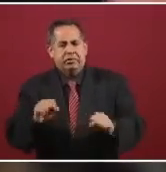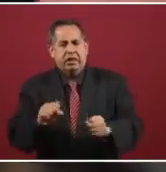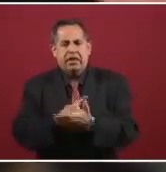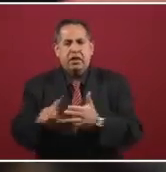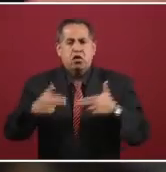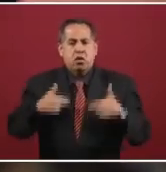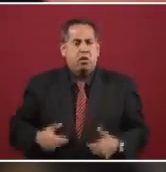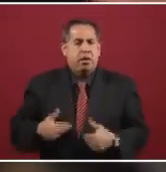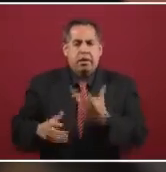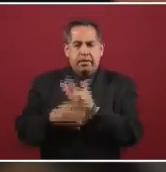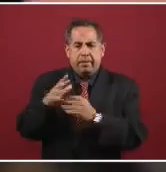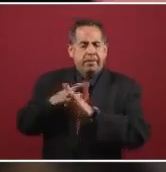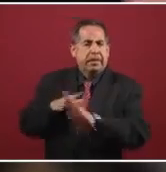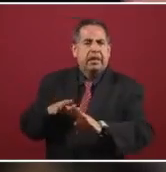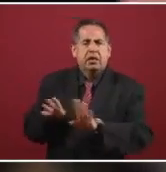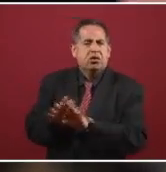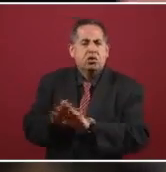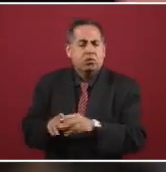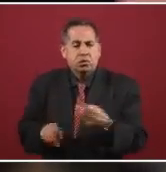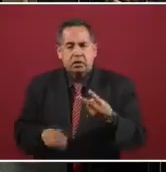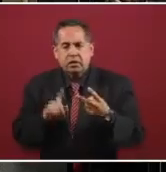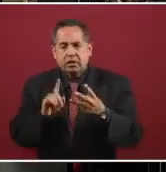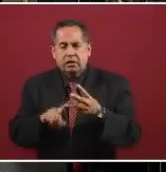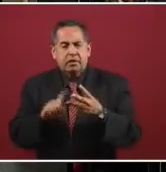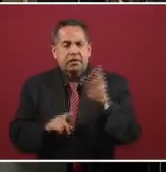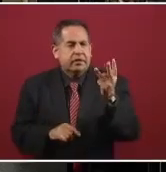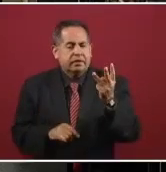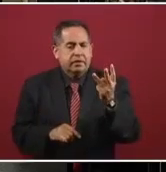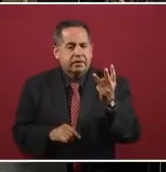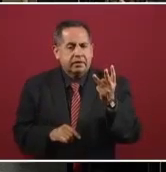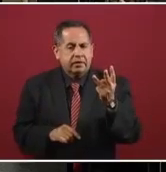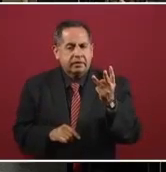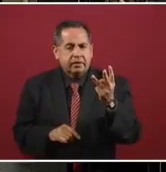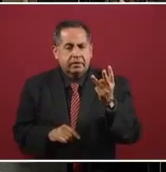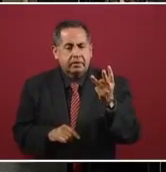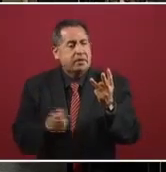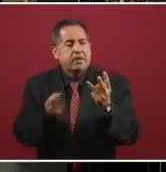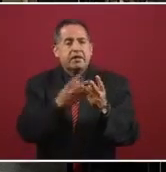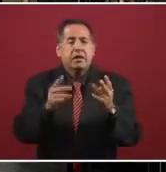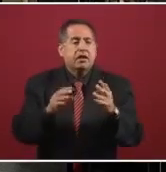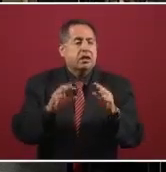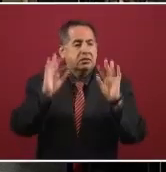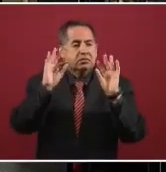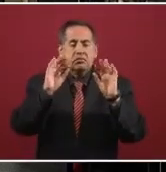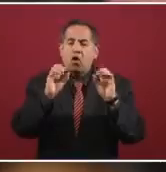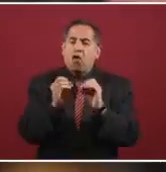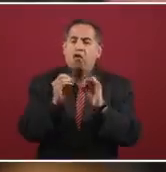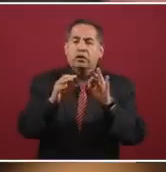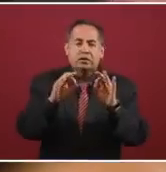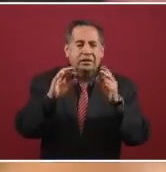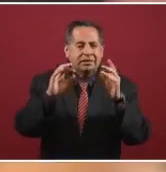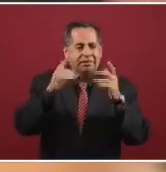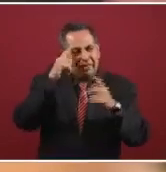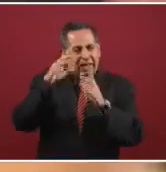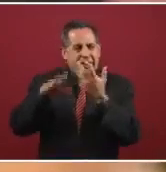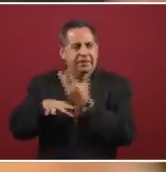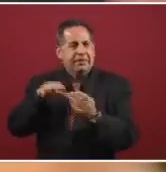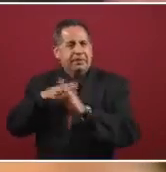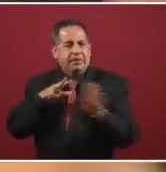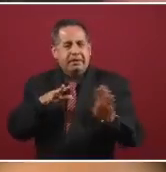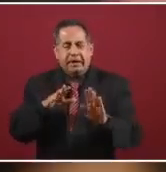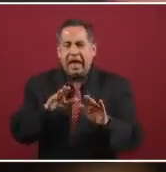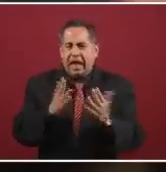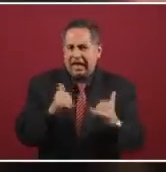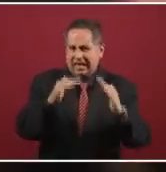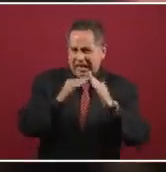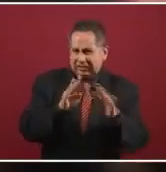humanos de los migrantes? Y la tercera sería que varios albergues de migrantes están rebasados, pero